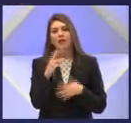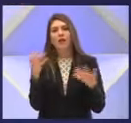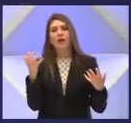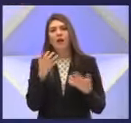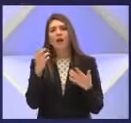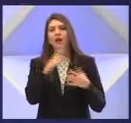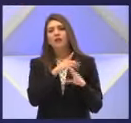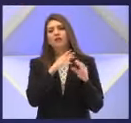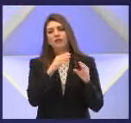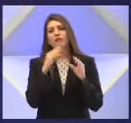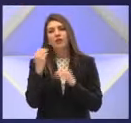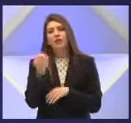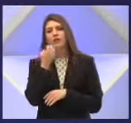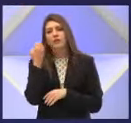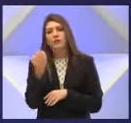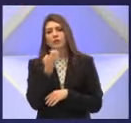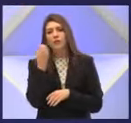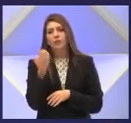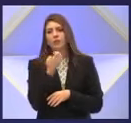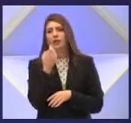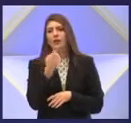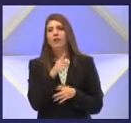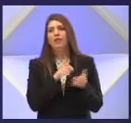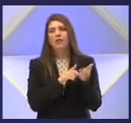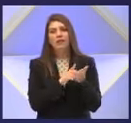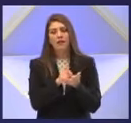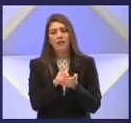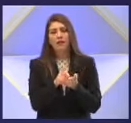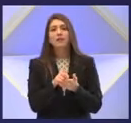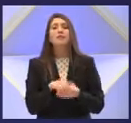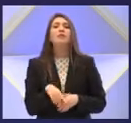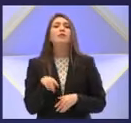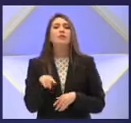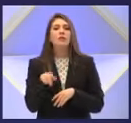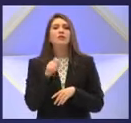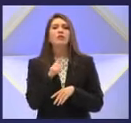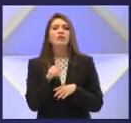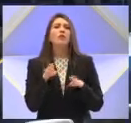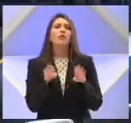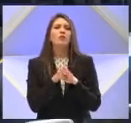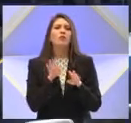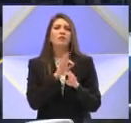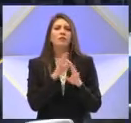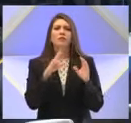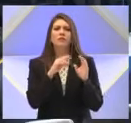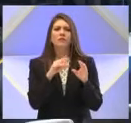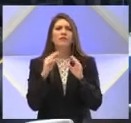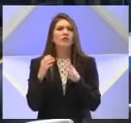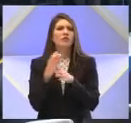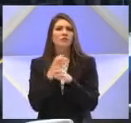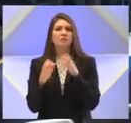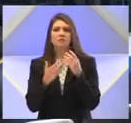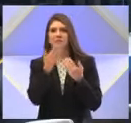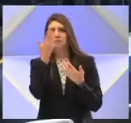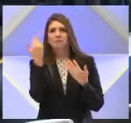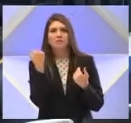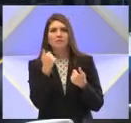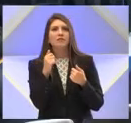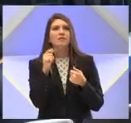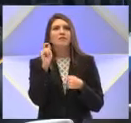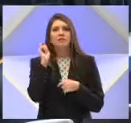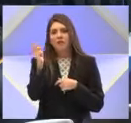escuela de derecho con la convicción de que no se puede regular lo que no se entiende o lo que no se conoce y es